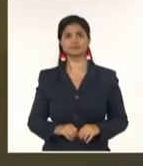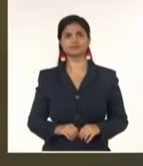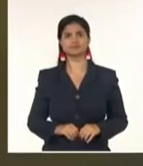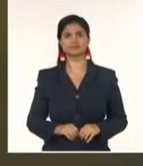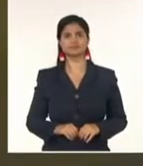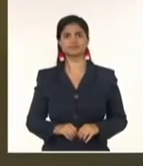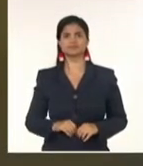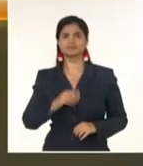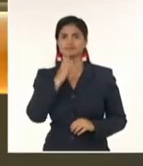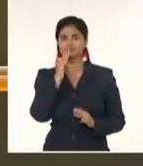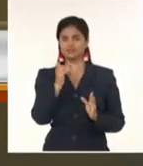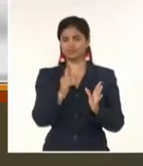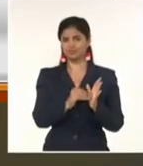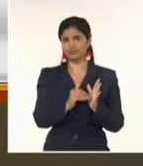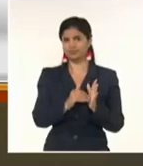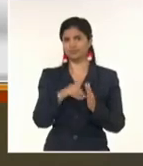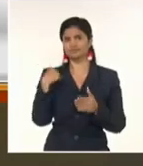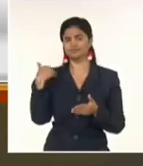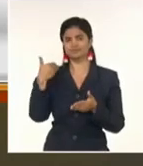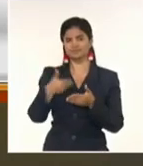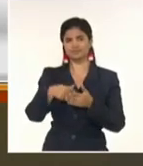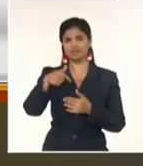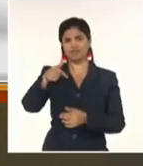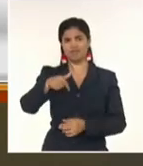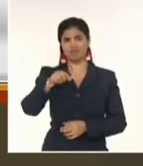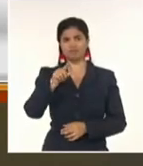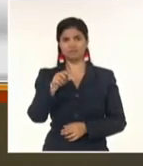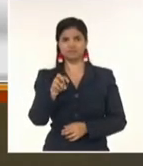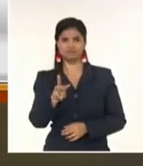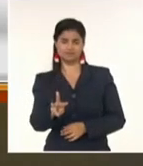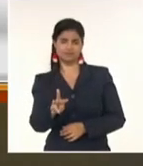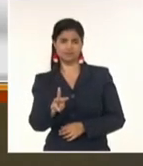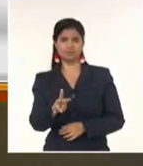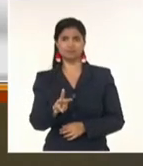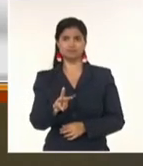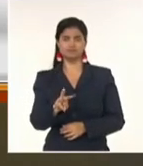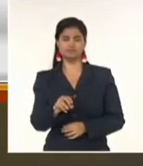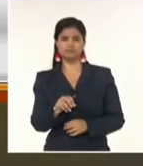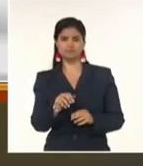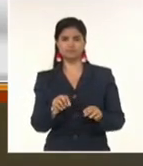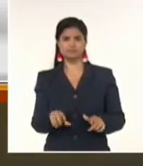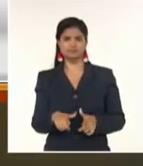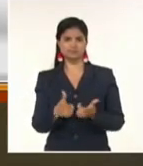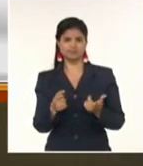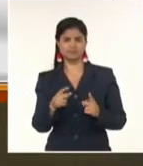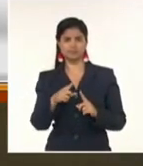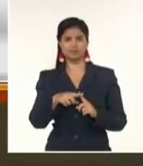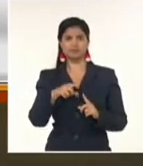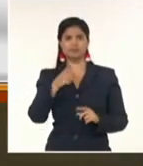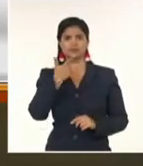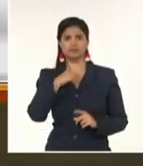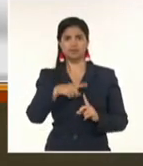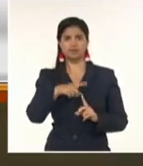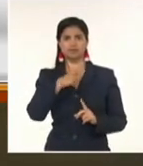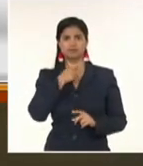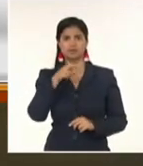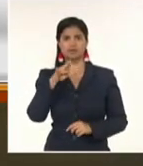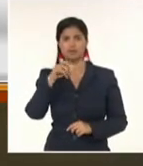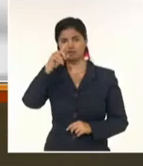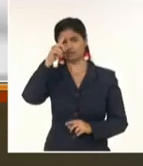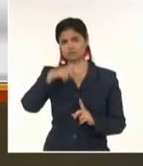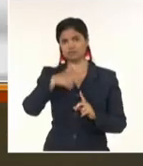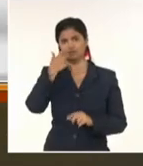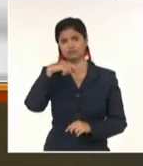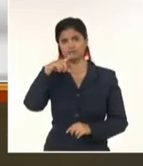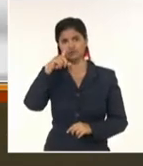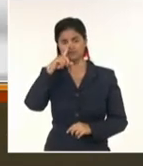tardes. Hasta el jueves 23 sesiona en Kazar, capital de la República de Tataristán, el Congreso del Sistema de Bibliotecas Públicas de la